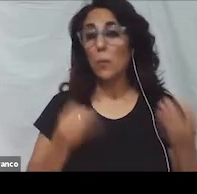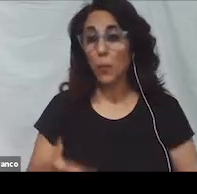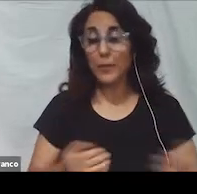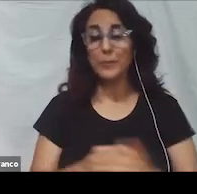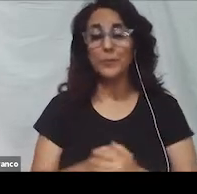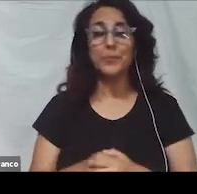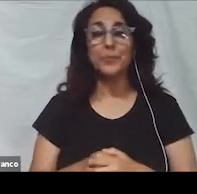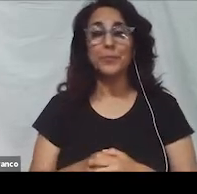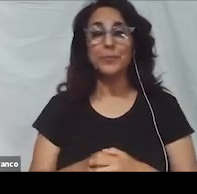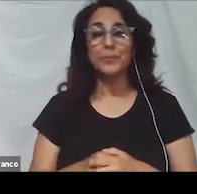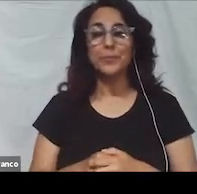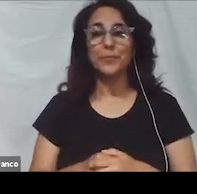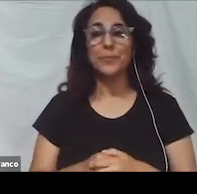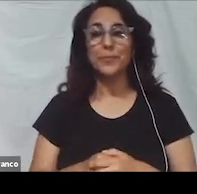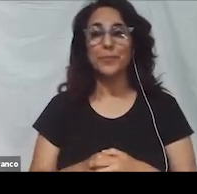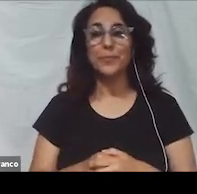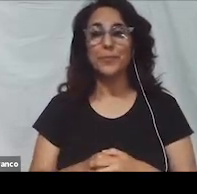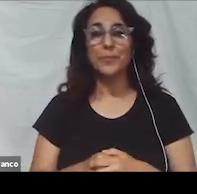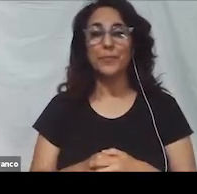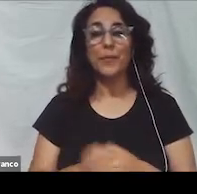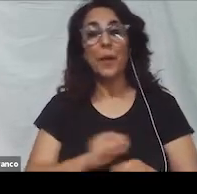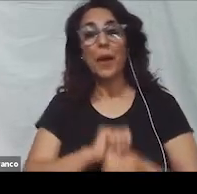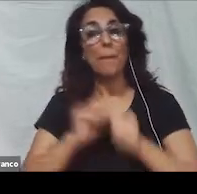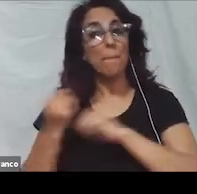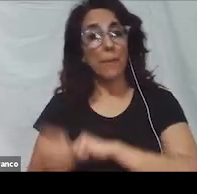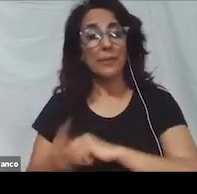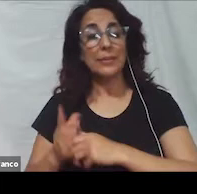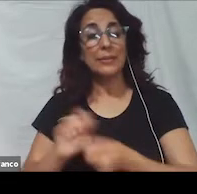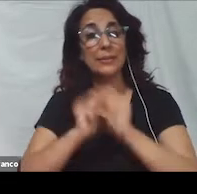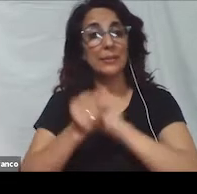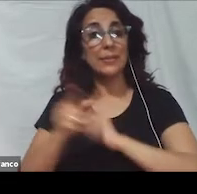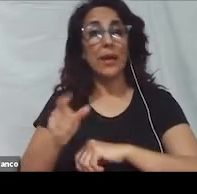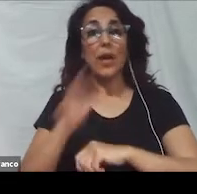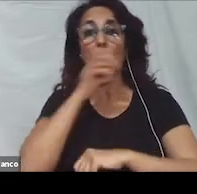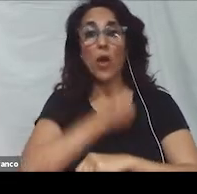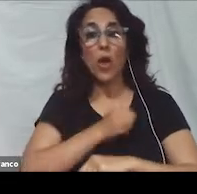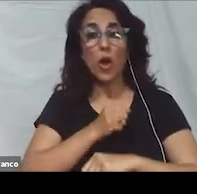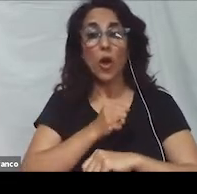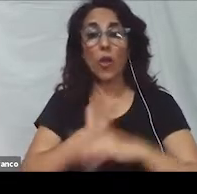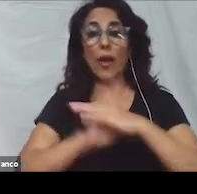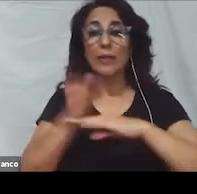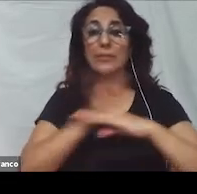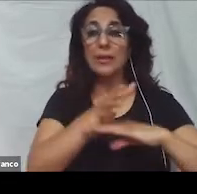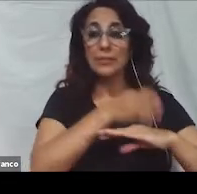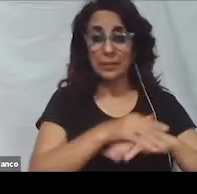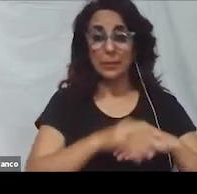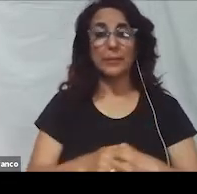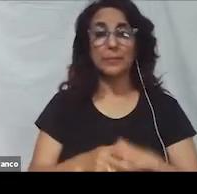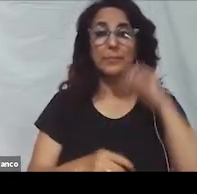Bueno, pero ahora vamos a pasar, sí, a lo que es el código. ¿Cómo empezamos a construir nuestro código de forma